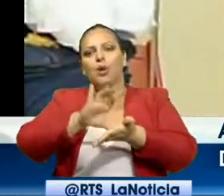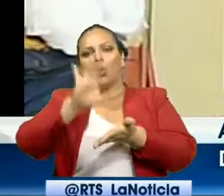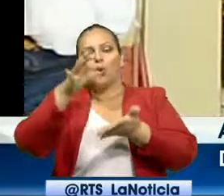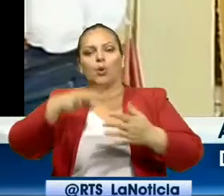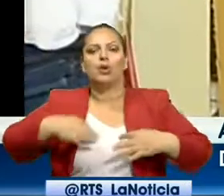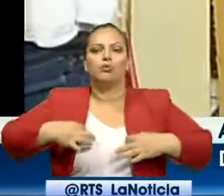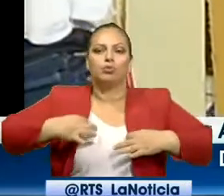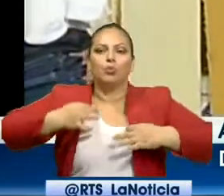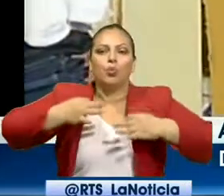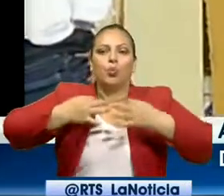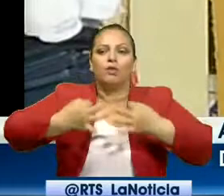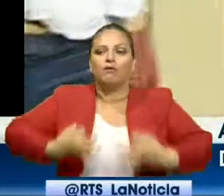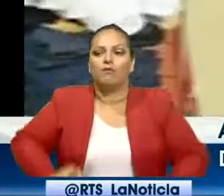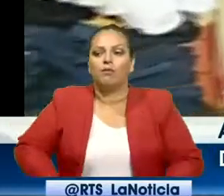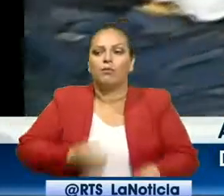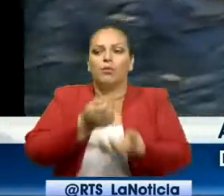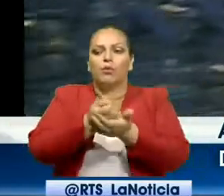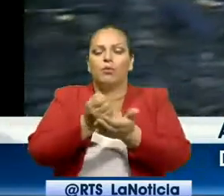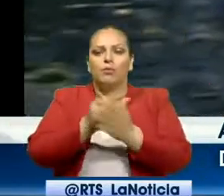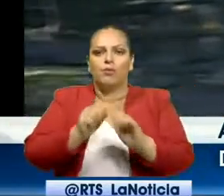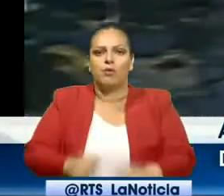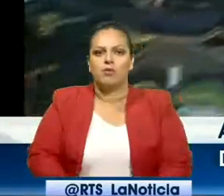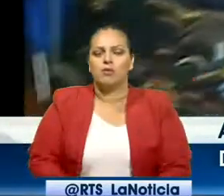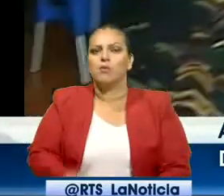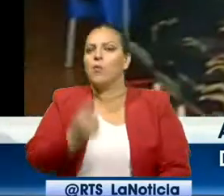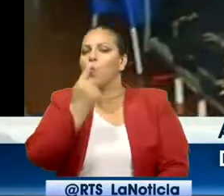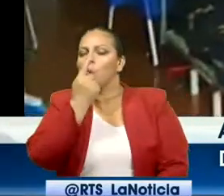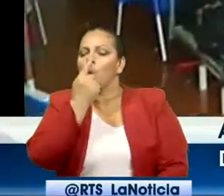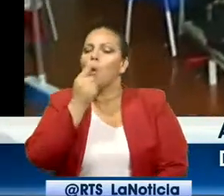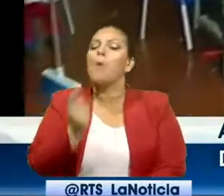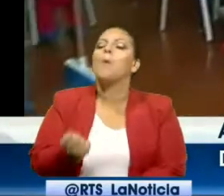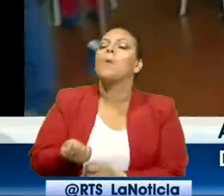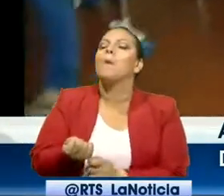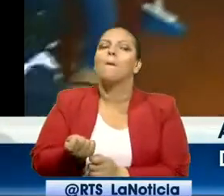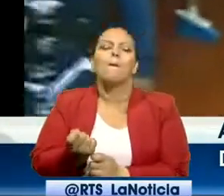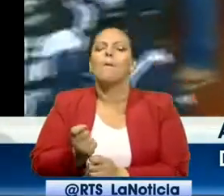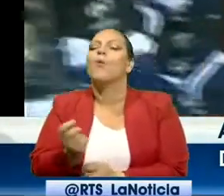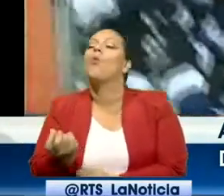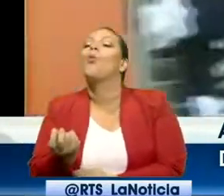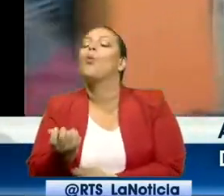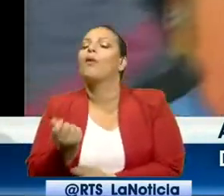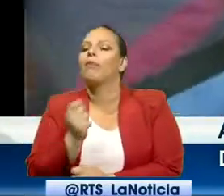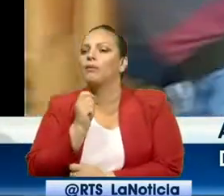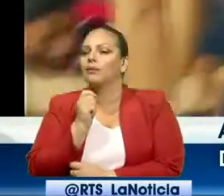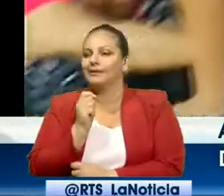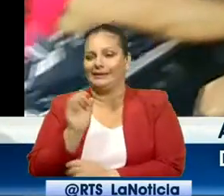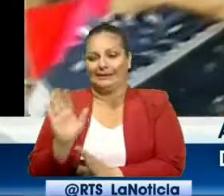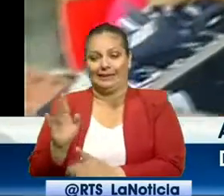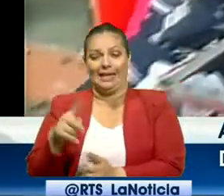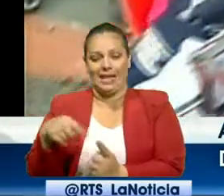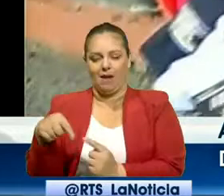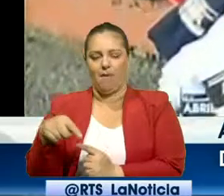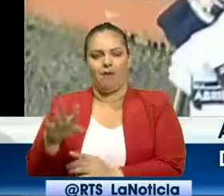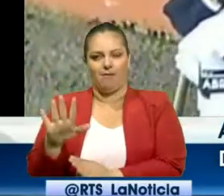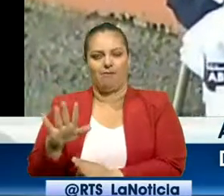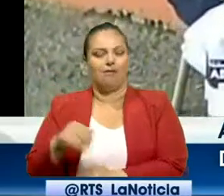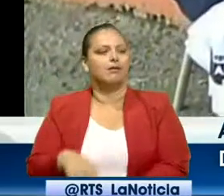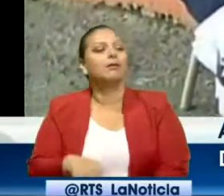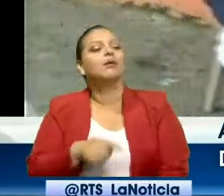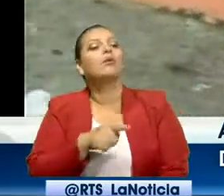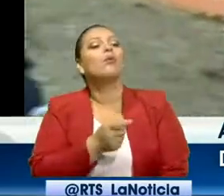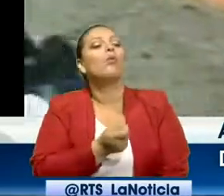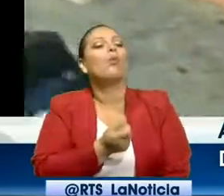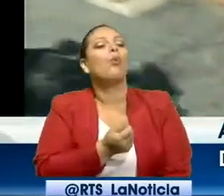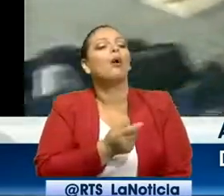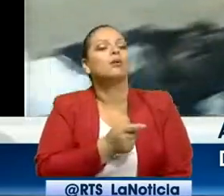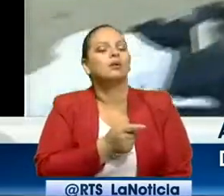eso es muy importante y nos ayuda a ahorrar averiguamos y muy local nos vamos a otro y usted compra donde